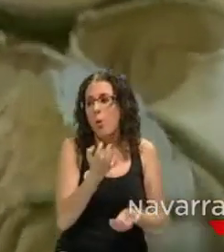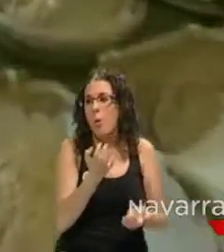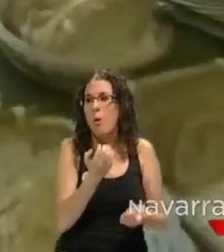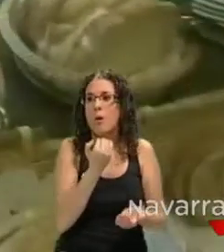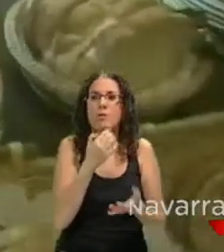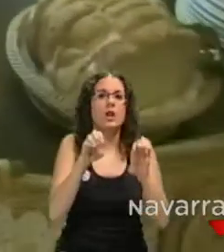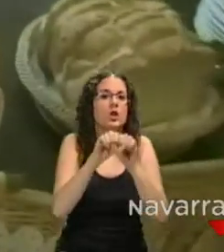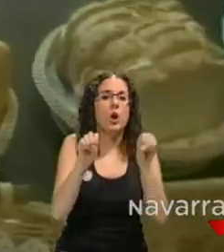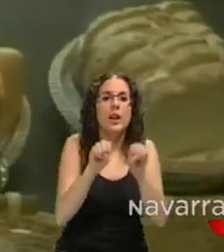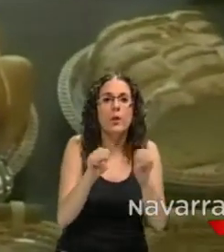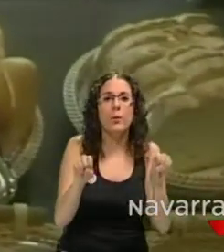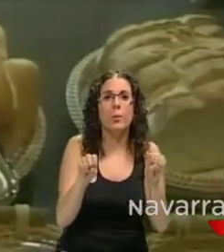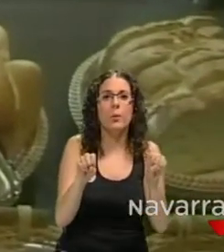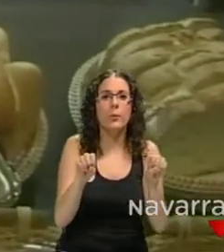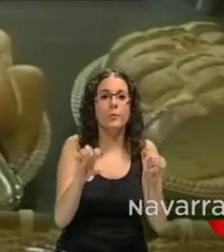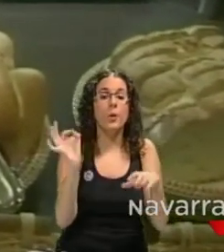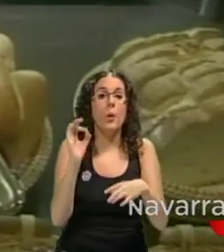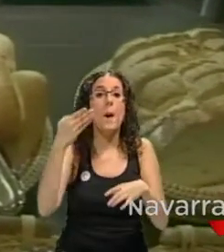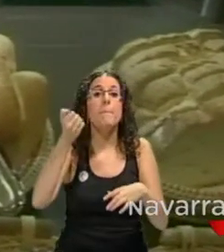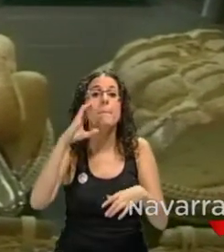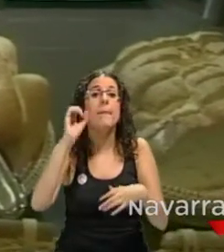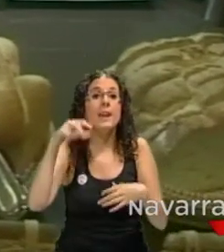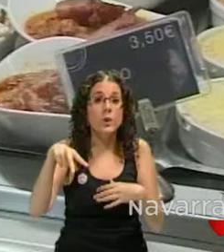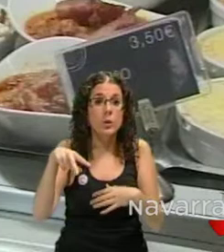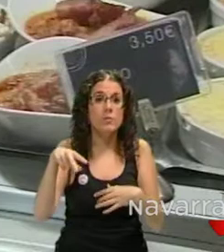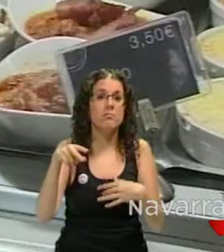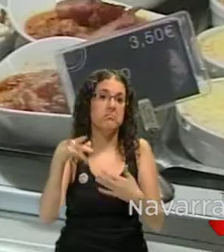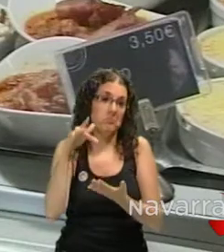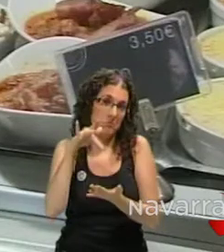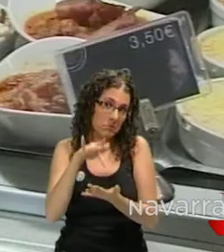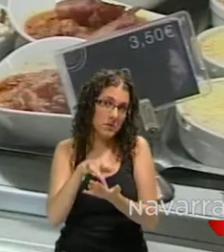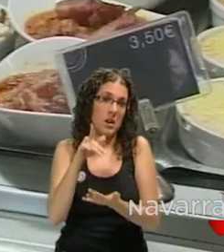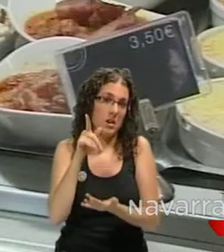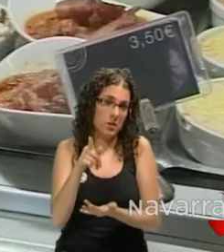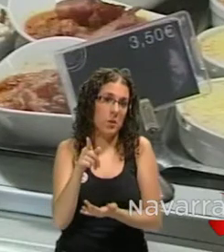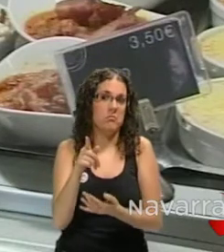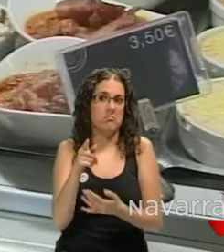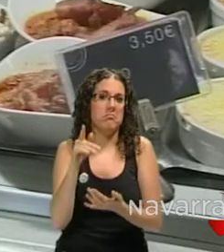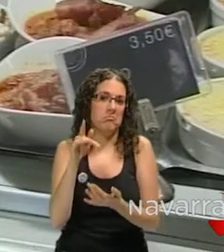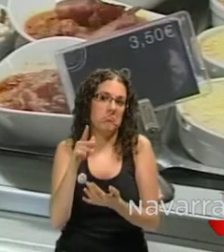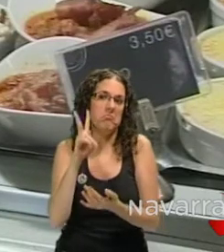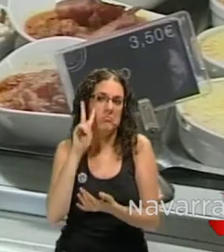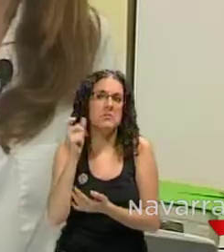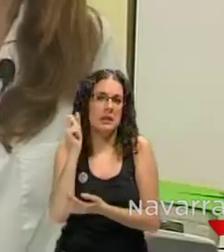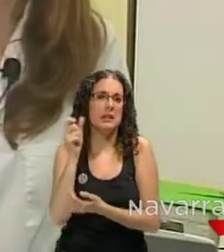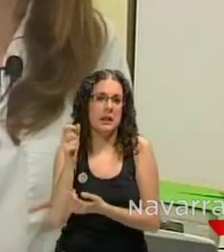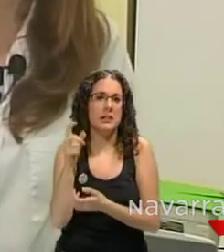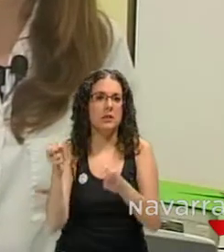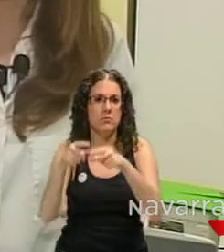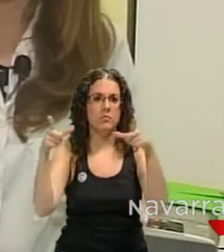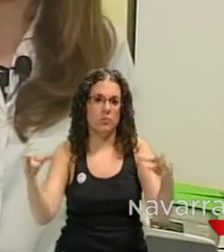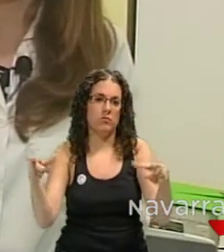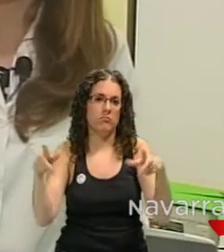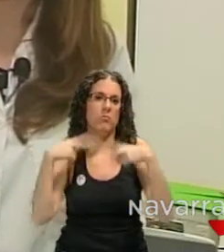pues, chorizo o bacon, que suelen ser una serie de alimentos que se ofertan en los buffets y que nosotros normalmente no